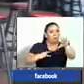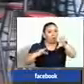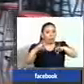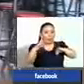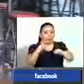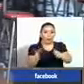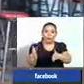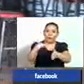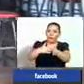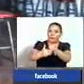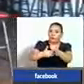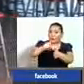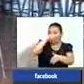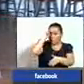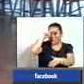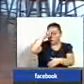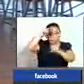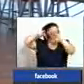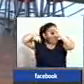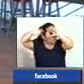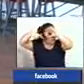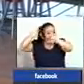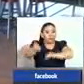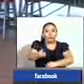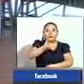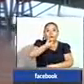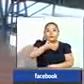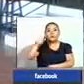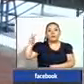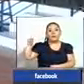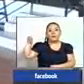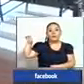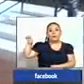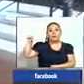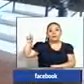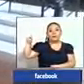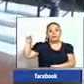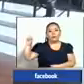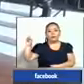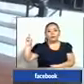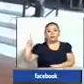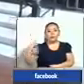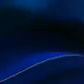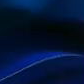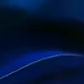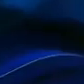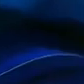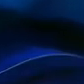reapertura económica. Imágenes y reporte de Néstor Hernández, Noticiero Hechos.